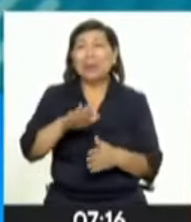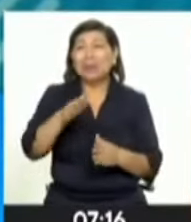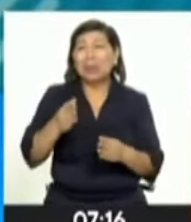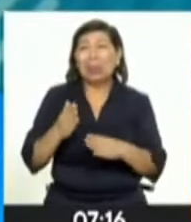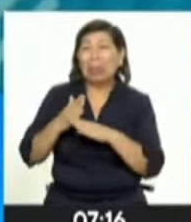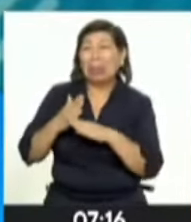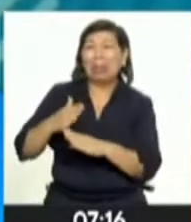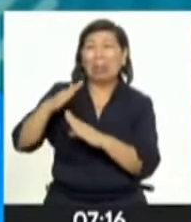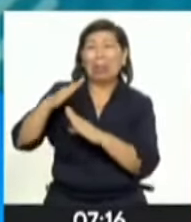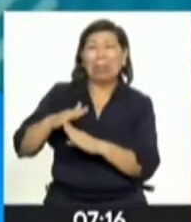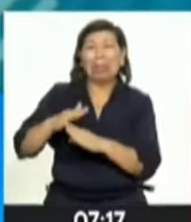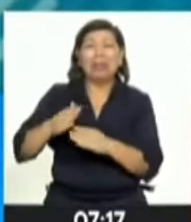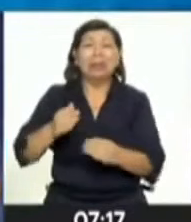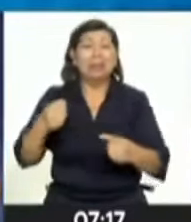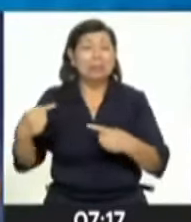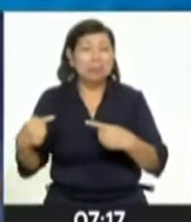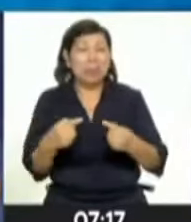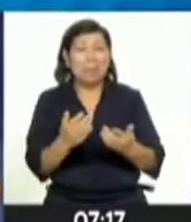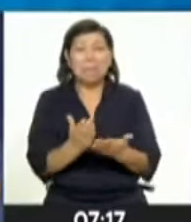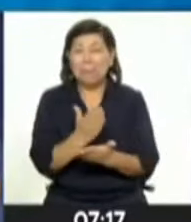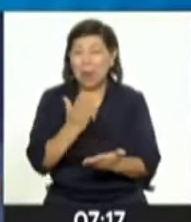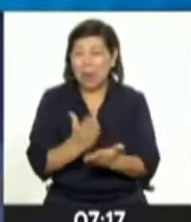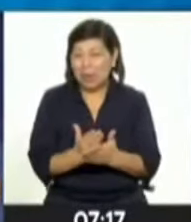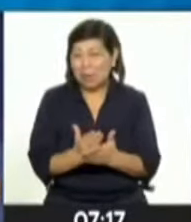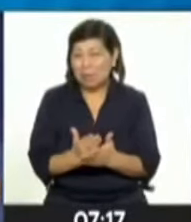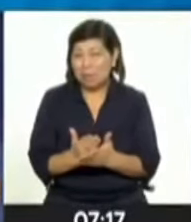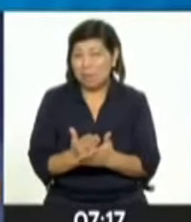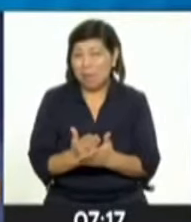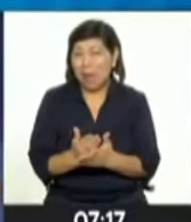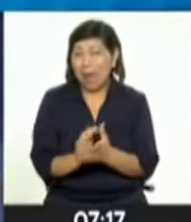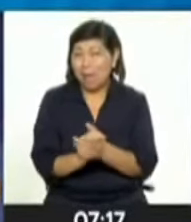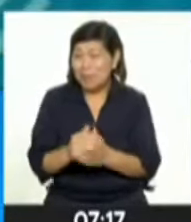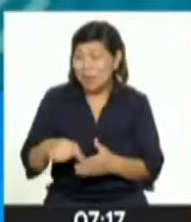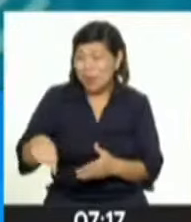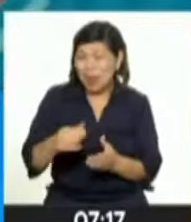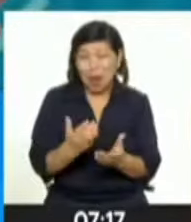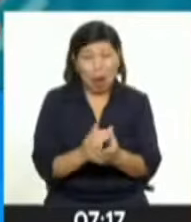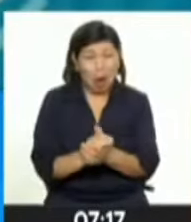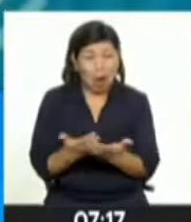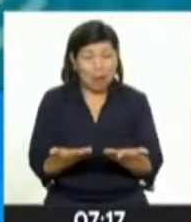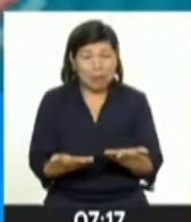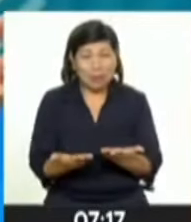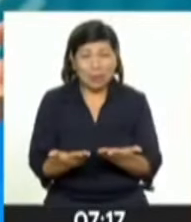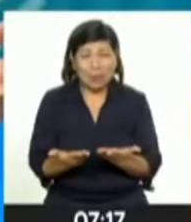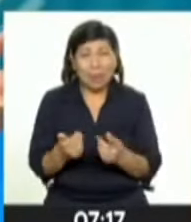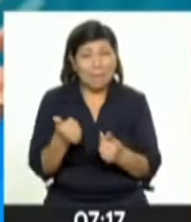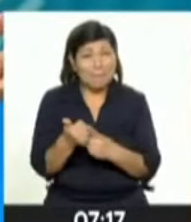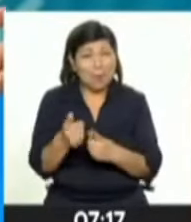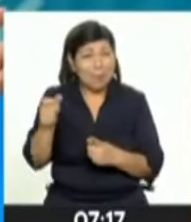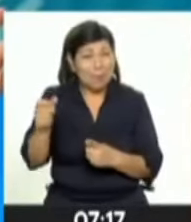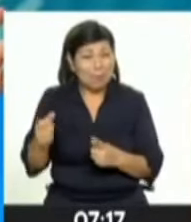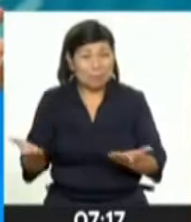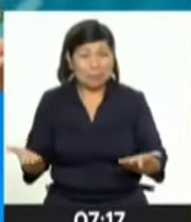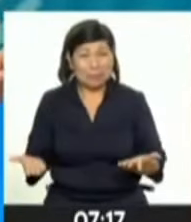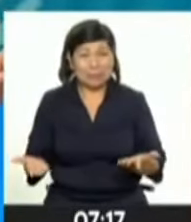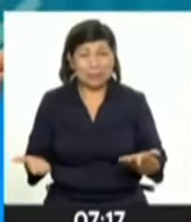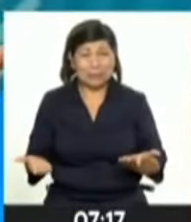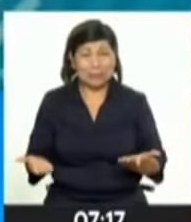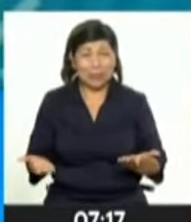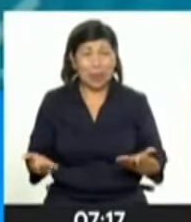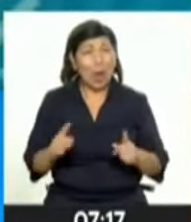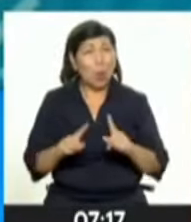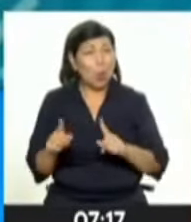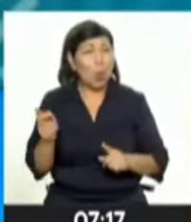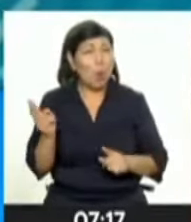casos de violencia, violencia ejercida no solamente entre los compañeros, sino entre el propio personal